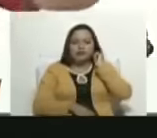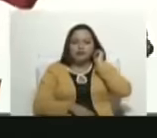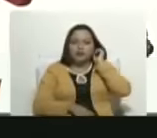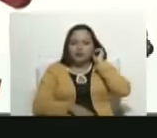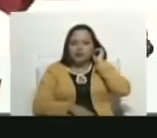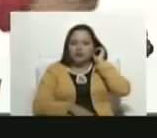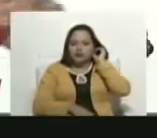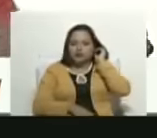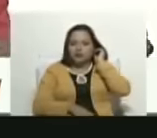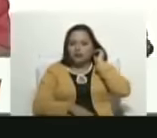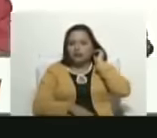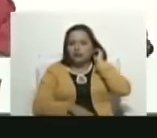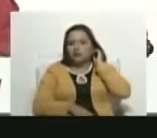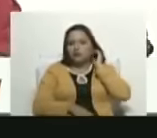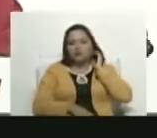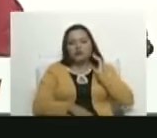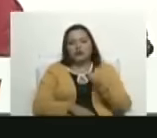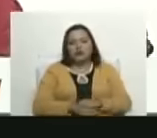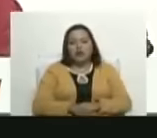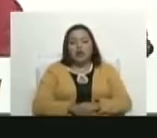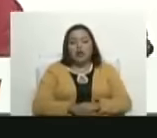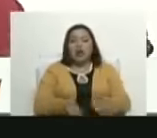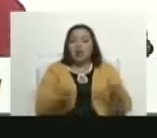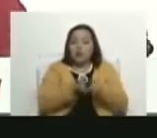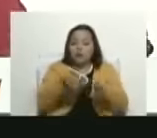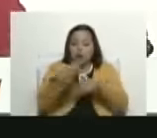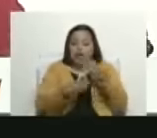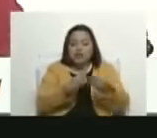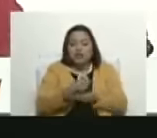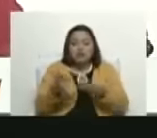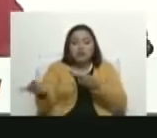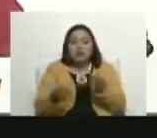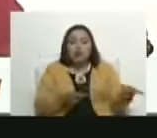Como el que hizo anteriormente cuando invitó a todos los gobernadores y a los sectores.